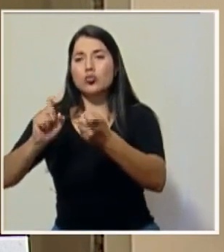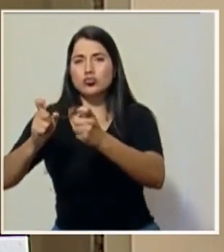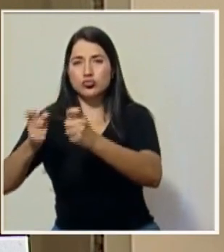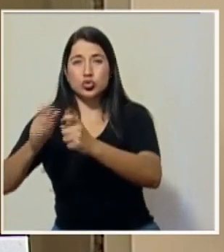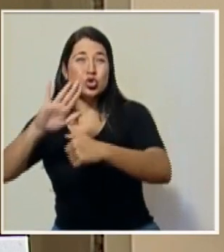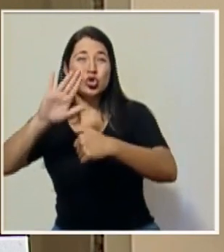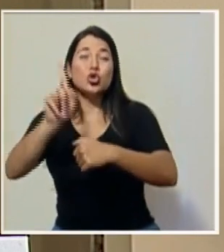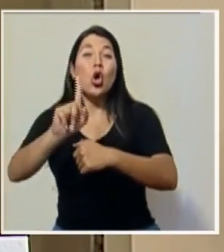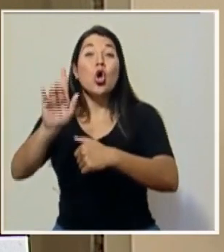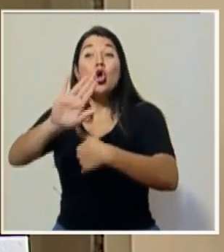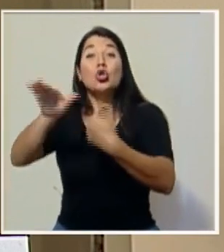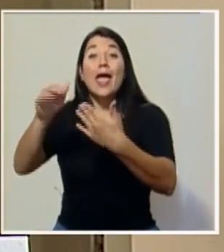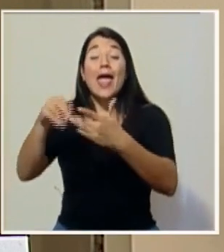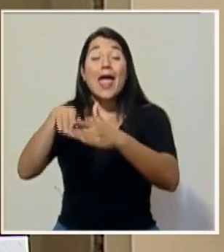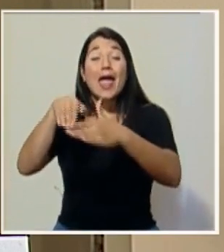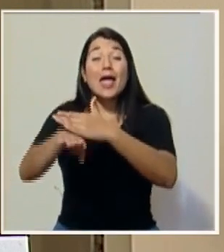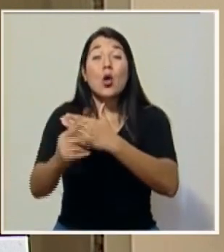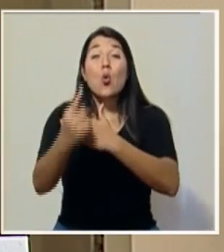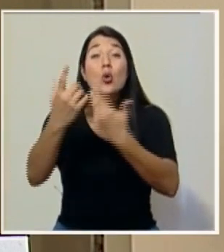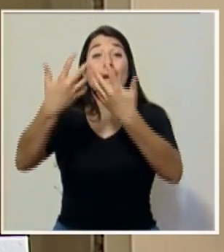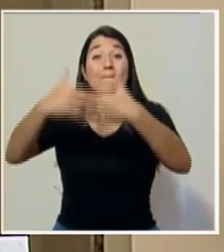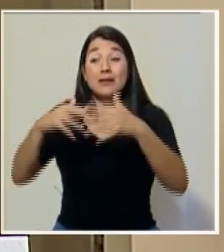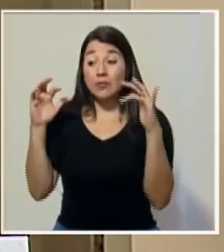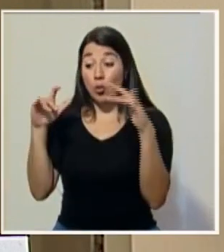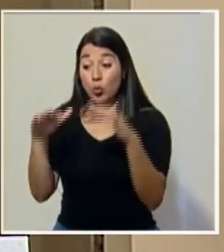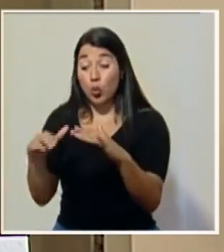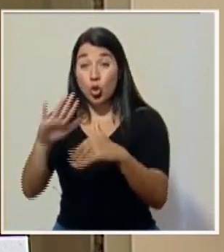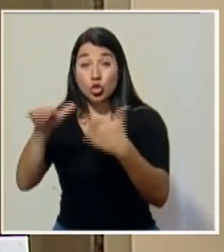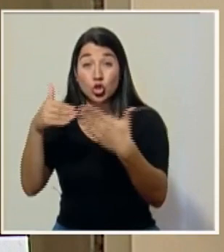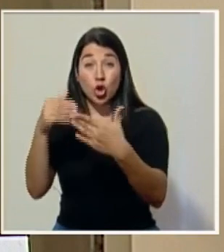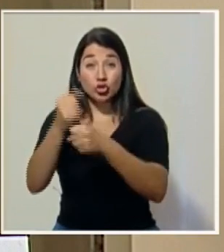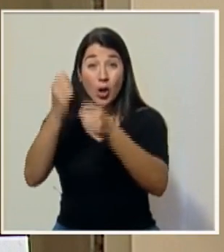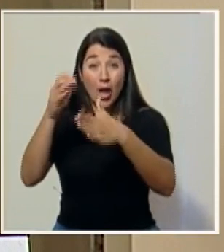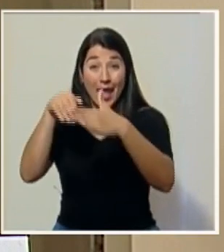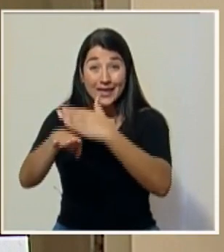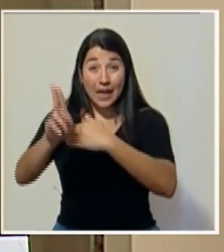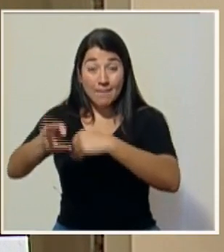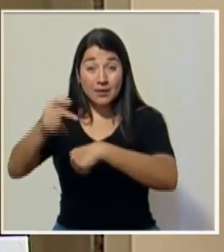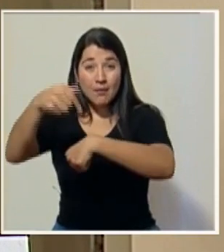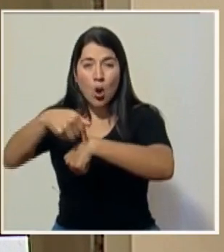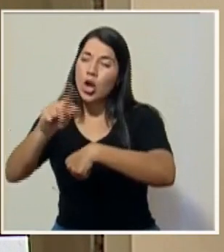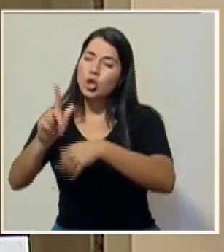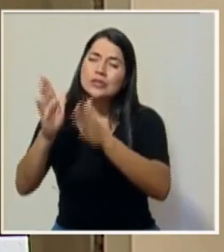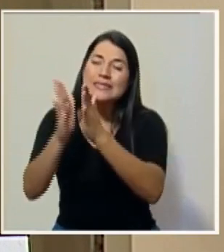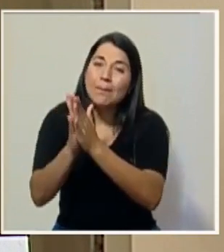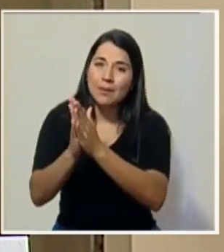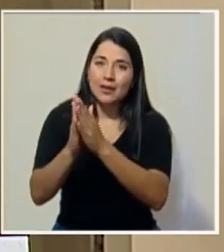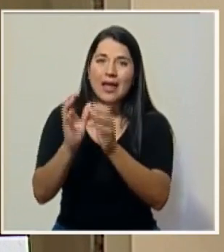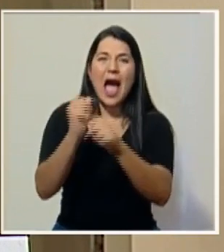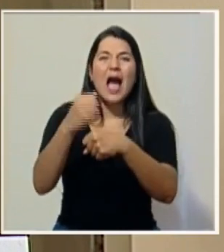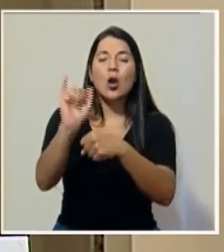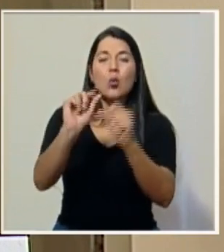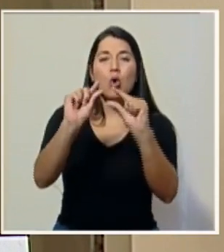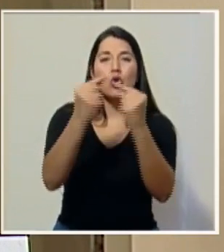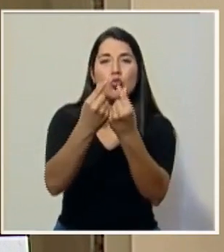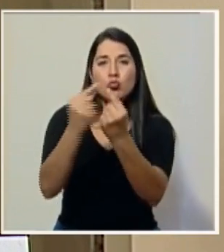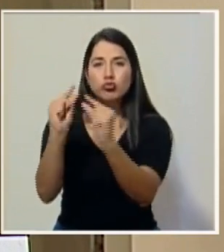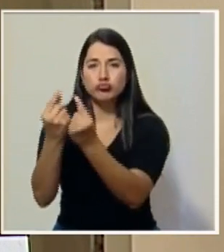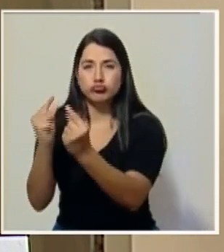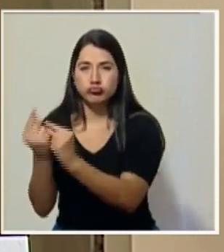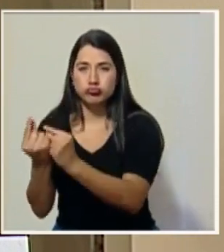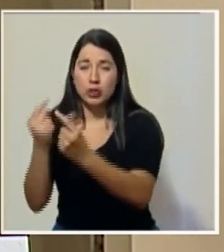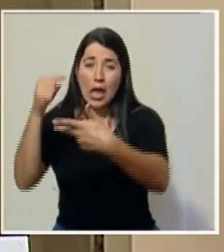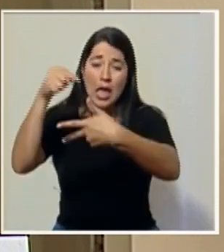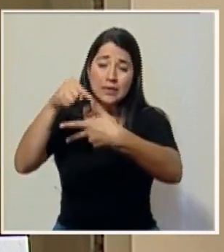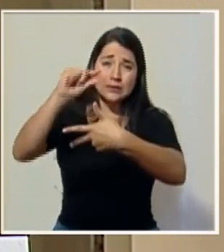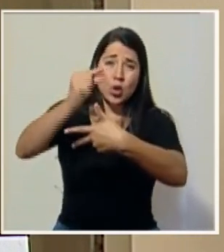restricciones anteriores, que tal vez se hace referencia acá, es que posiblemente en esa franja de las 5 de la tarde muchas personas salen